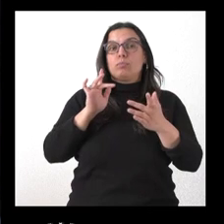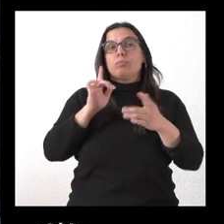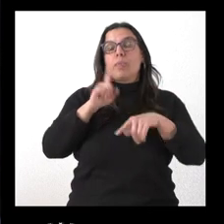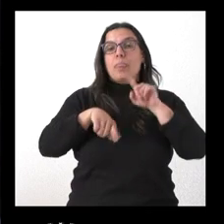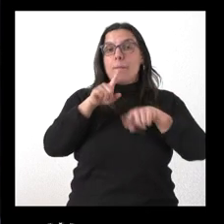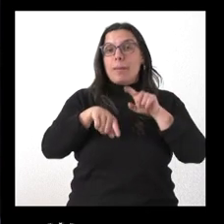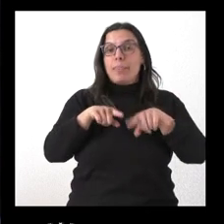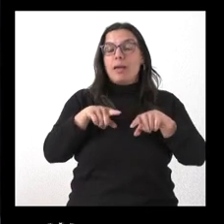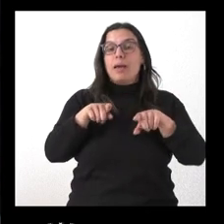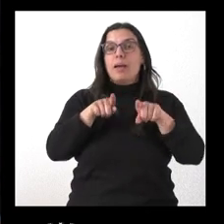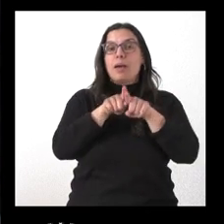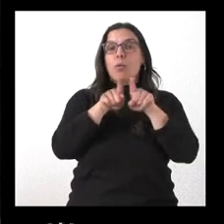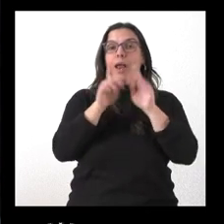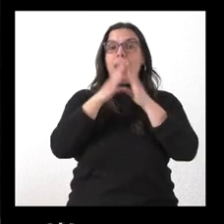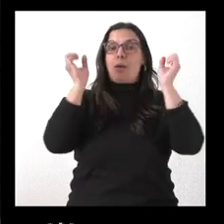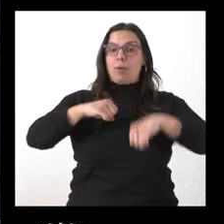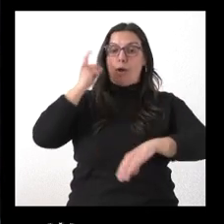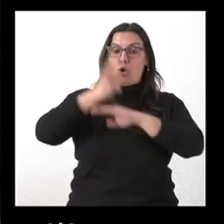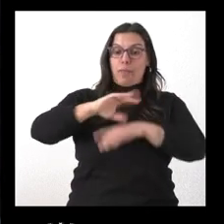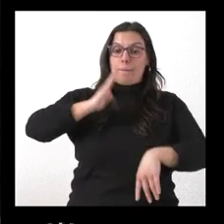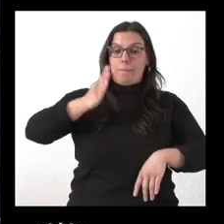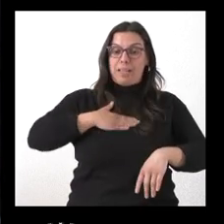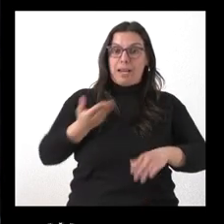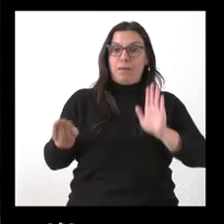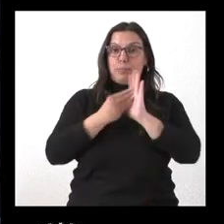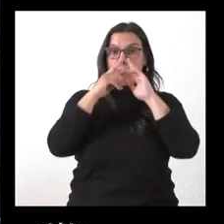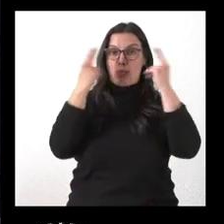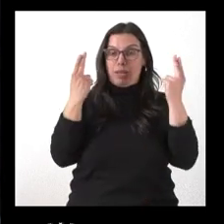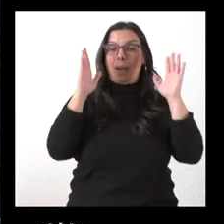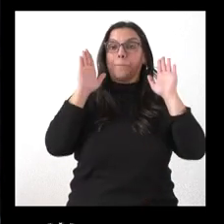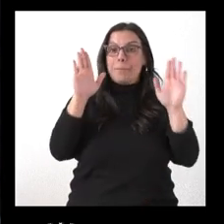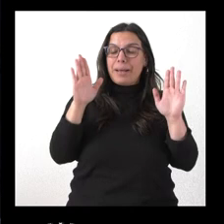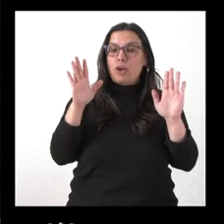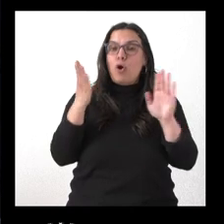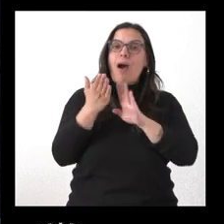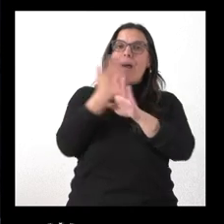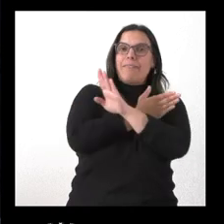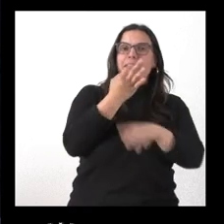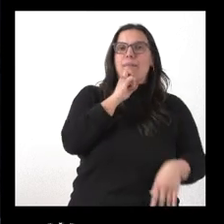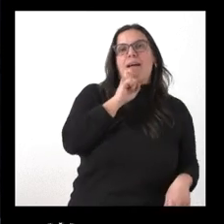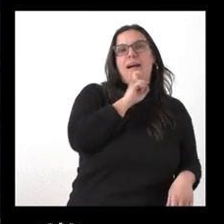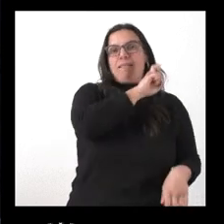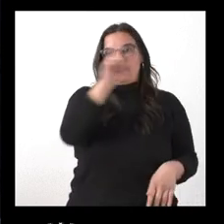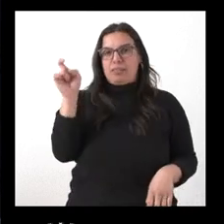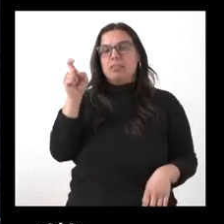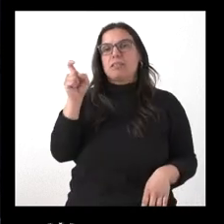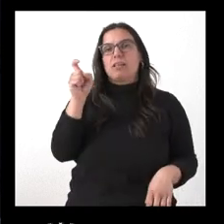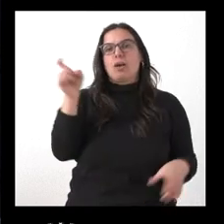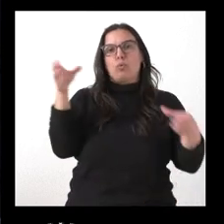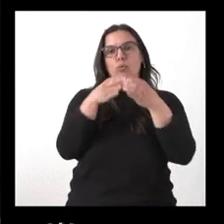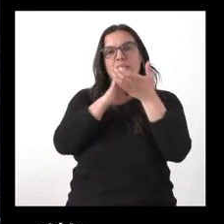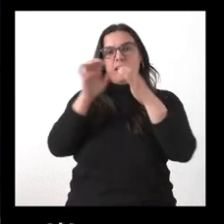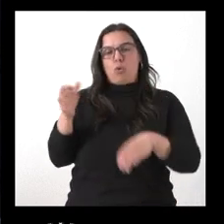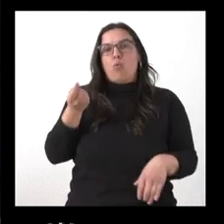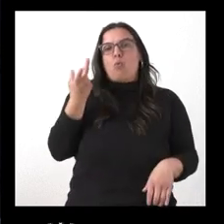la aprobación de la orden mañana va a ser objeto de publicación pero que exige la previa comunicación a la junta de